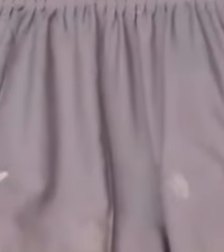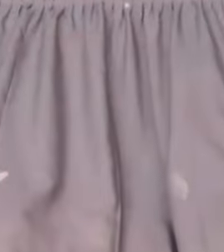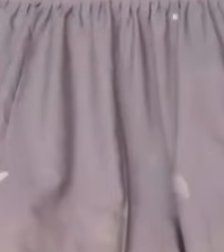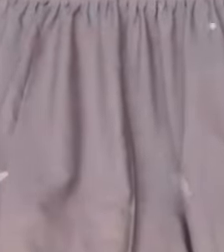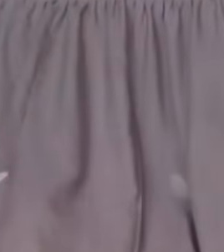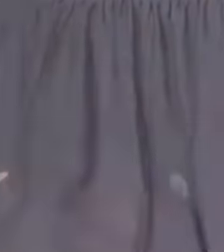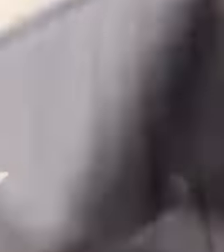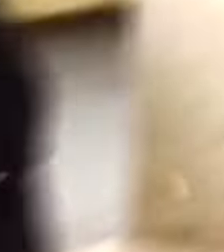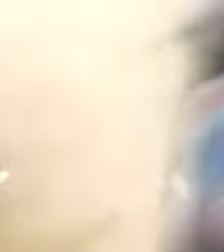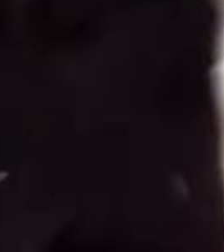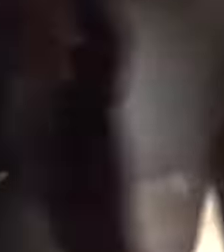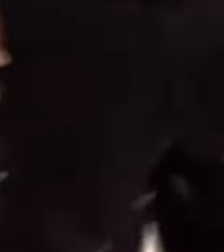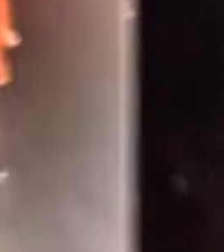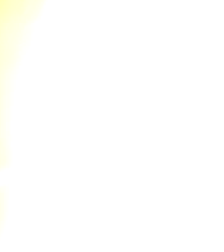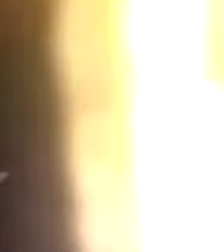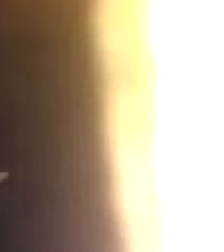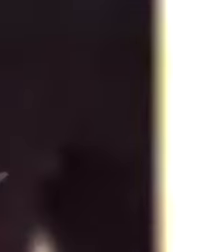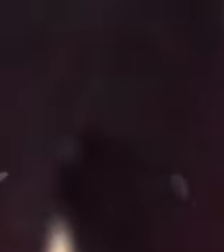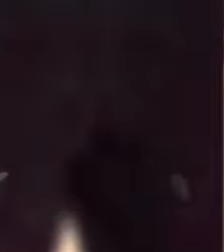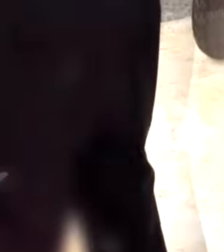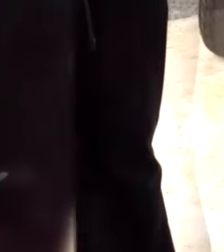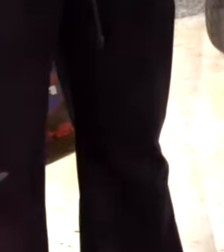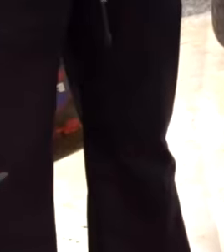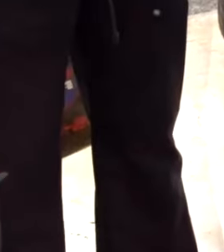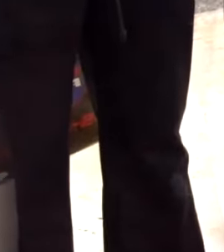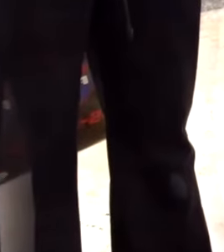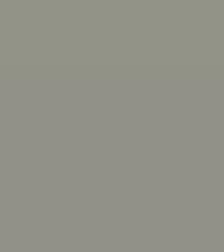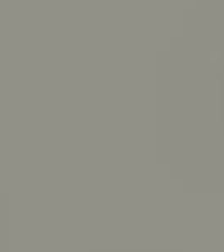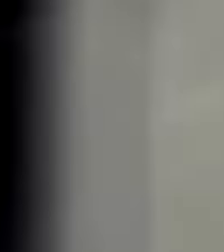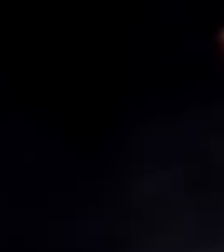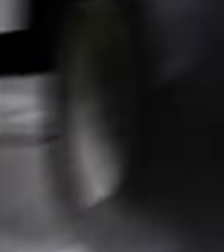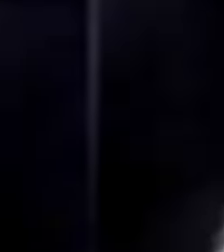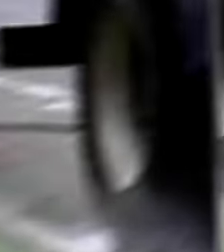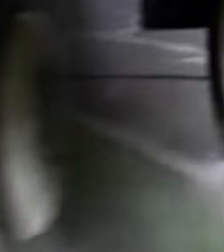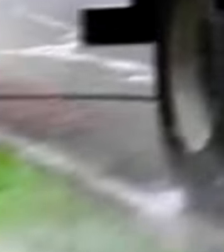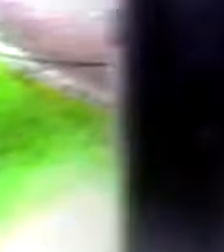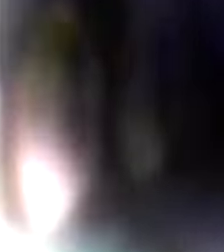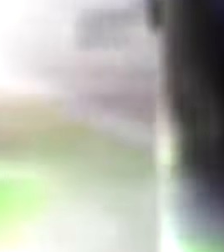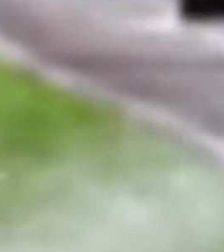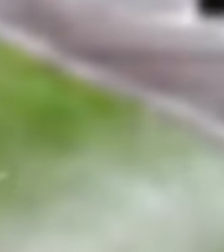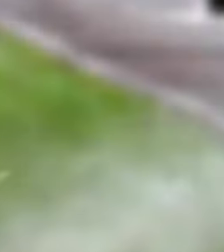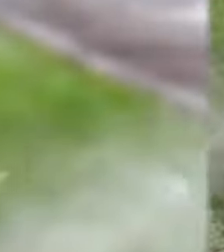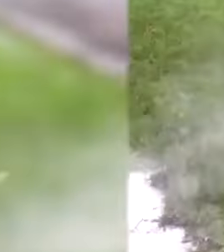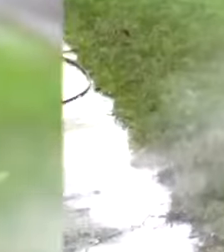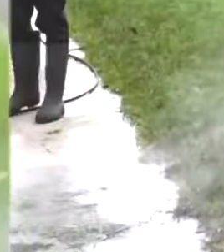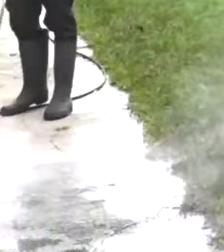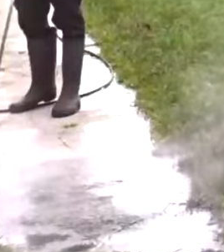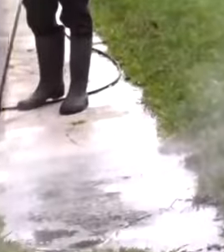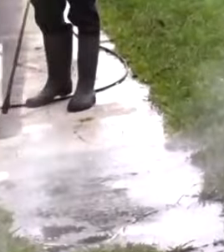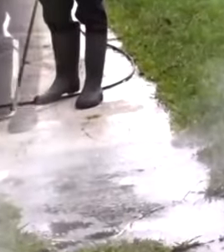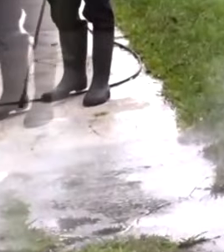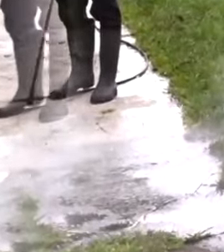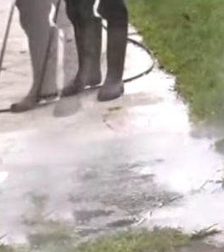iluminación. Reforzamos nuestra policía municipal con nuevo equipo, tecnología y adiestramiento. Procuramos tener una ciudad limpia